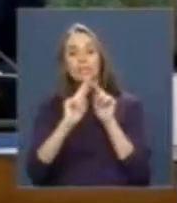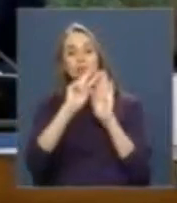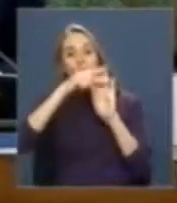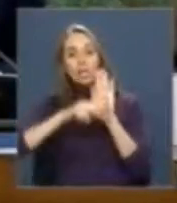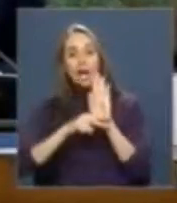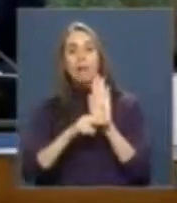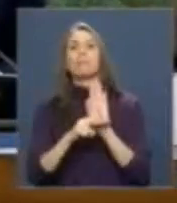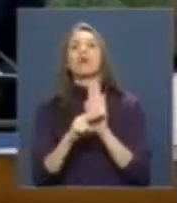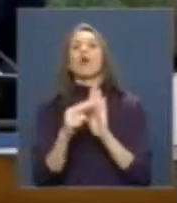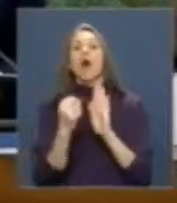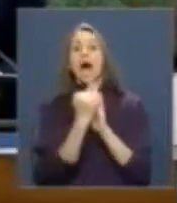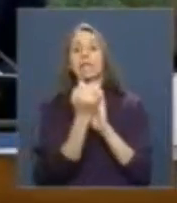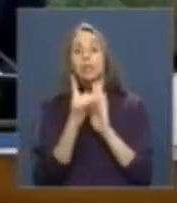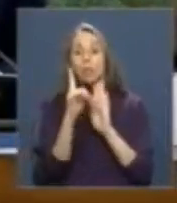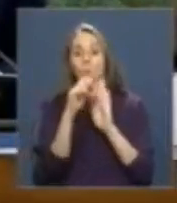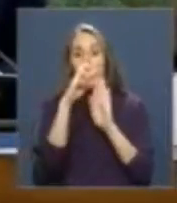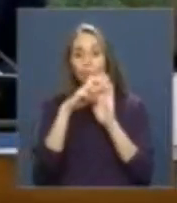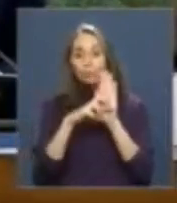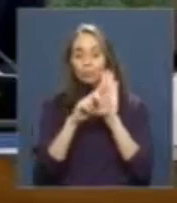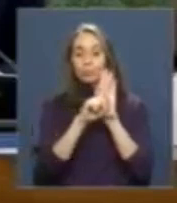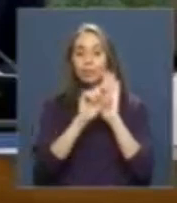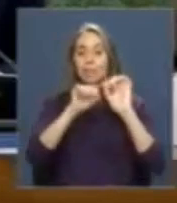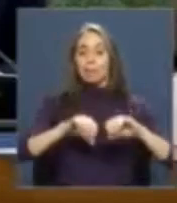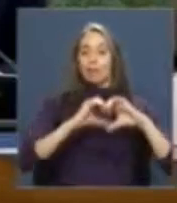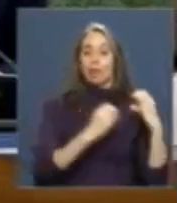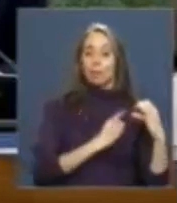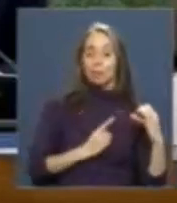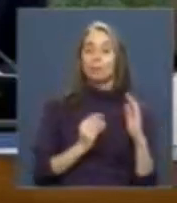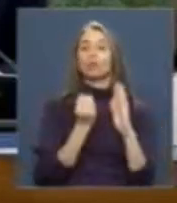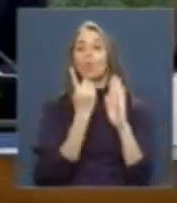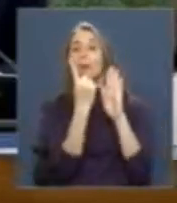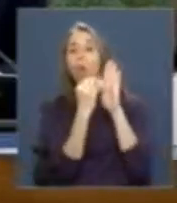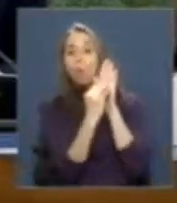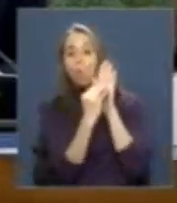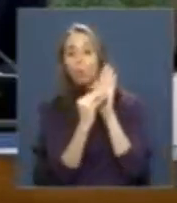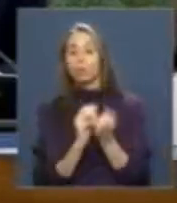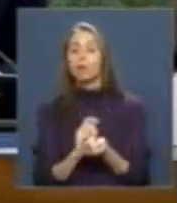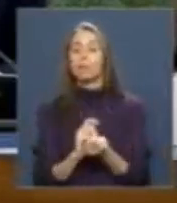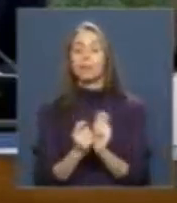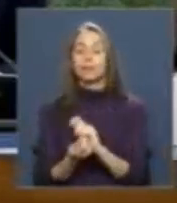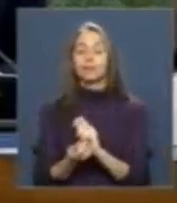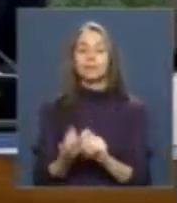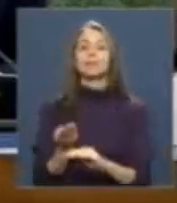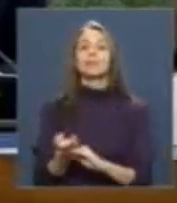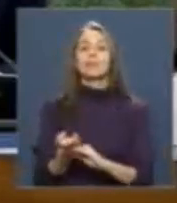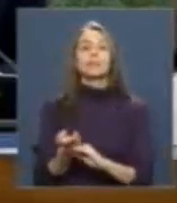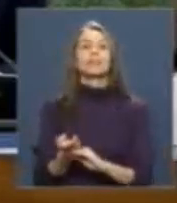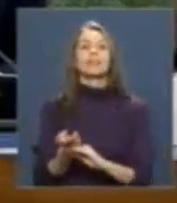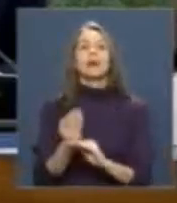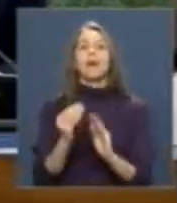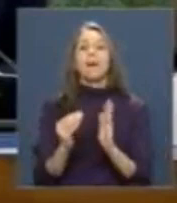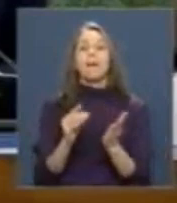del artículo único del texto aprobado por la cámara diputados cuya votación separada ha sido solicitada que consta en las páginas